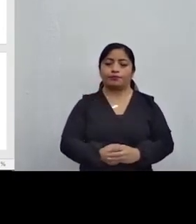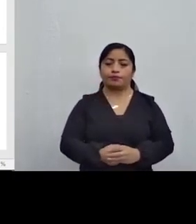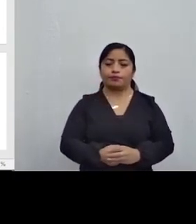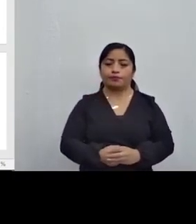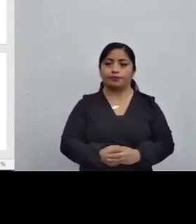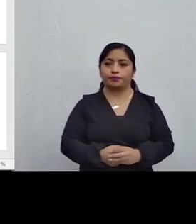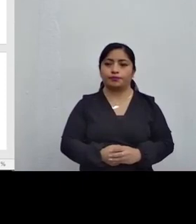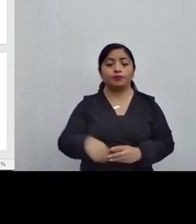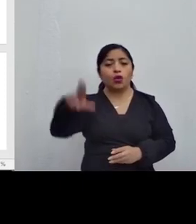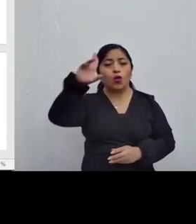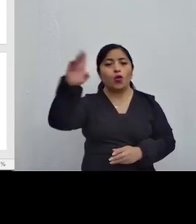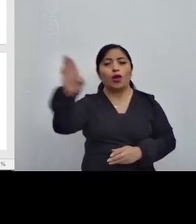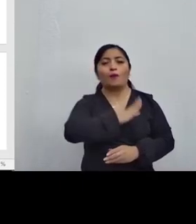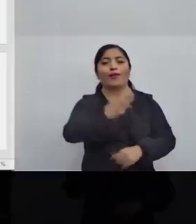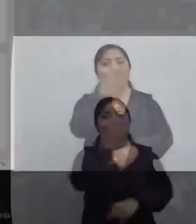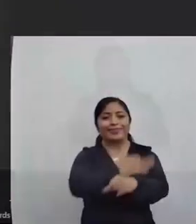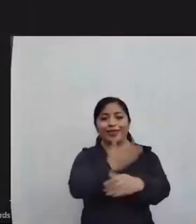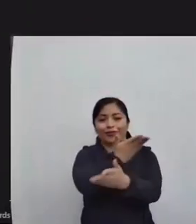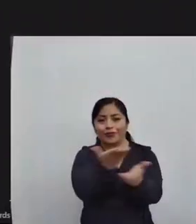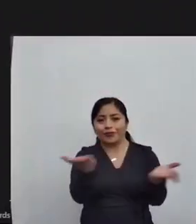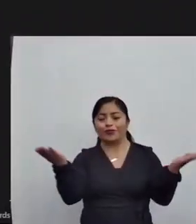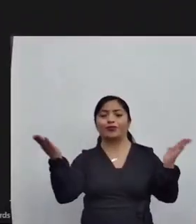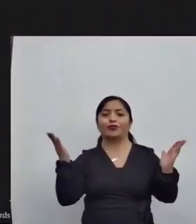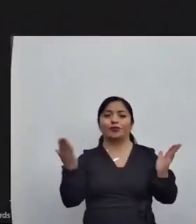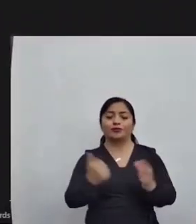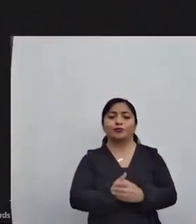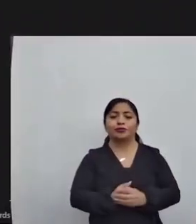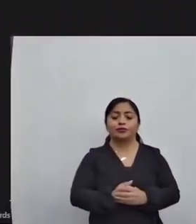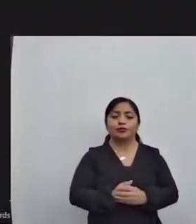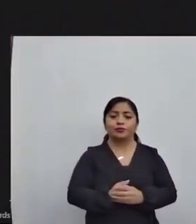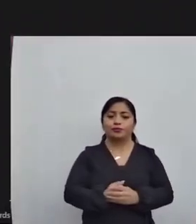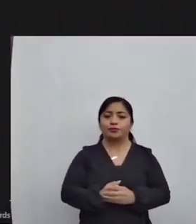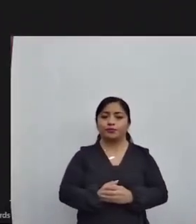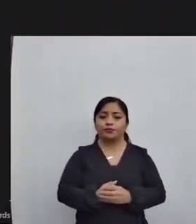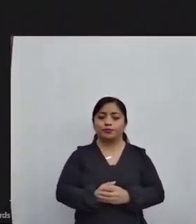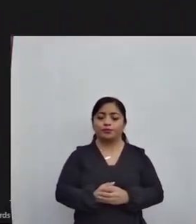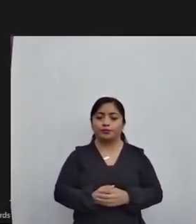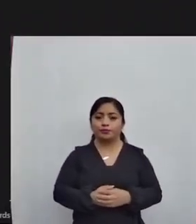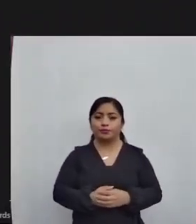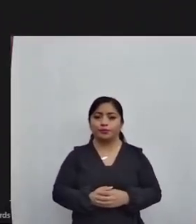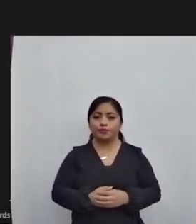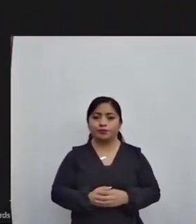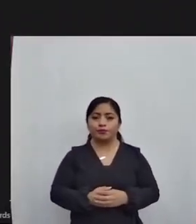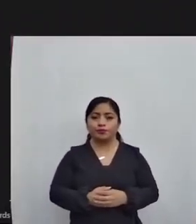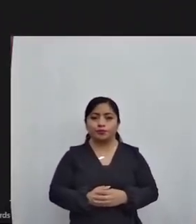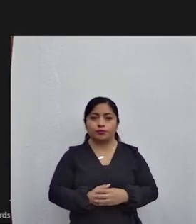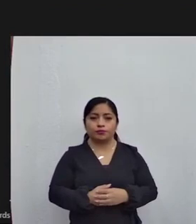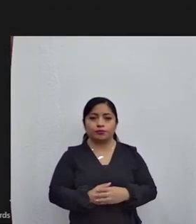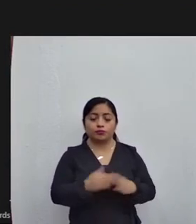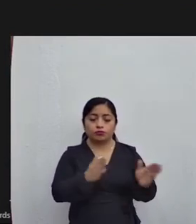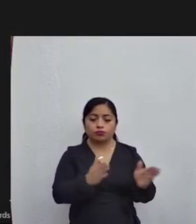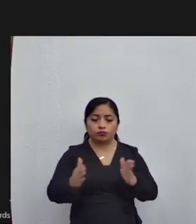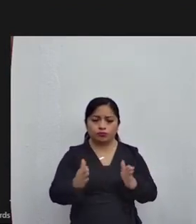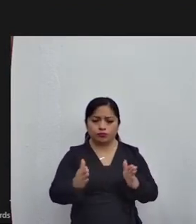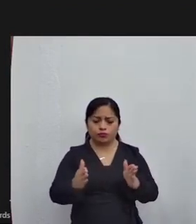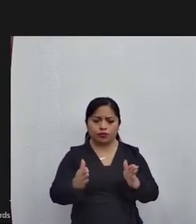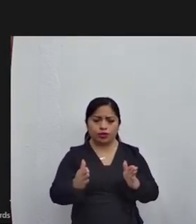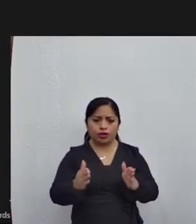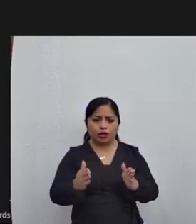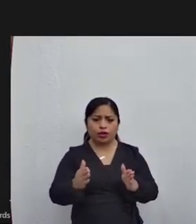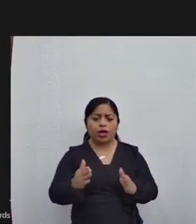Hola, buena tarde para todos. Me quiero referir un poquito a la redacción del apartado que estamos analizando,